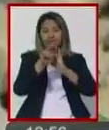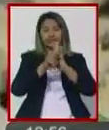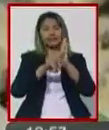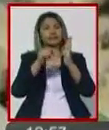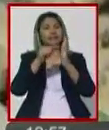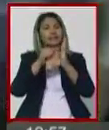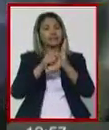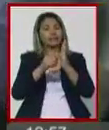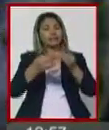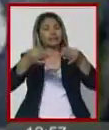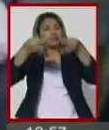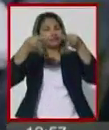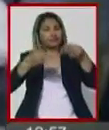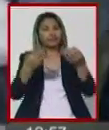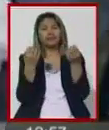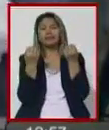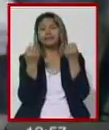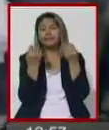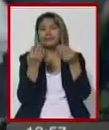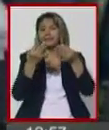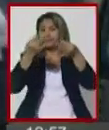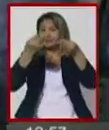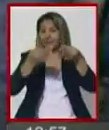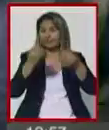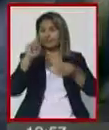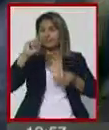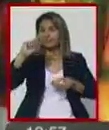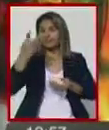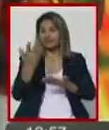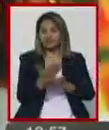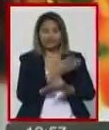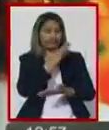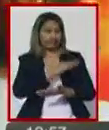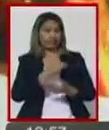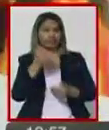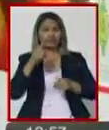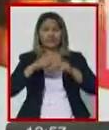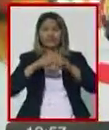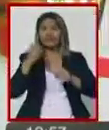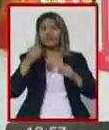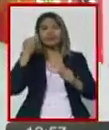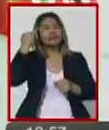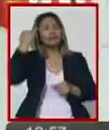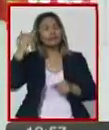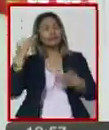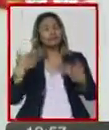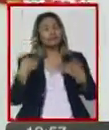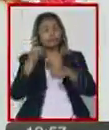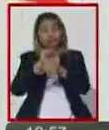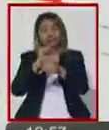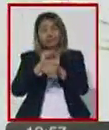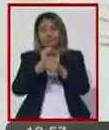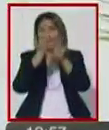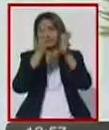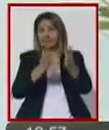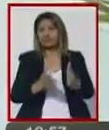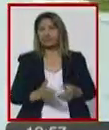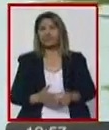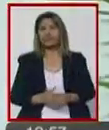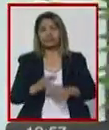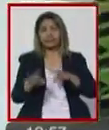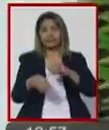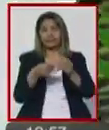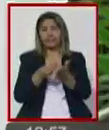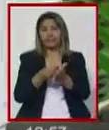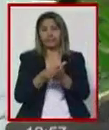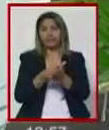que establece la forma de cálculo o definición del doble aguinaldo. Pero ¿cuál es la oposición que tienen los obreros en Santa Cruz con respecto al tema